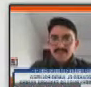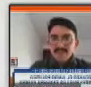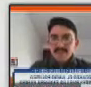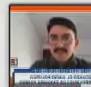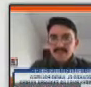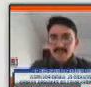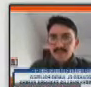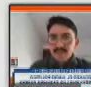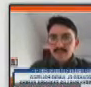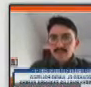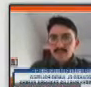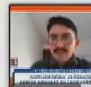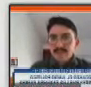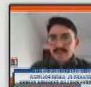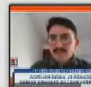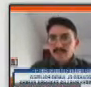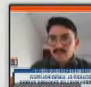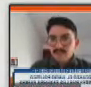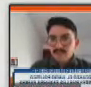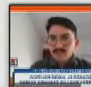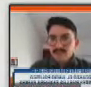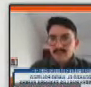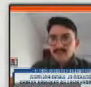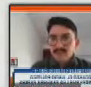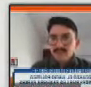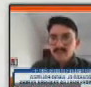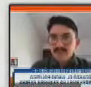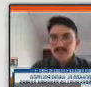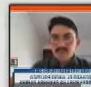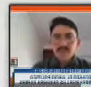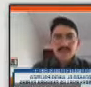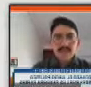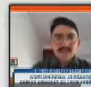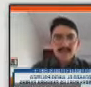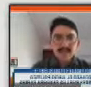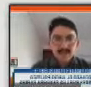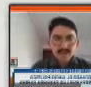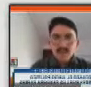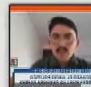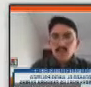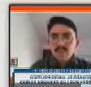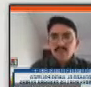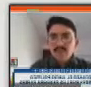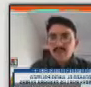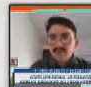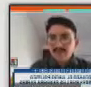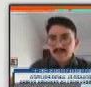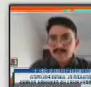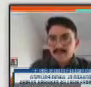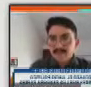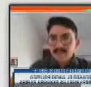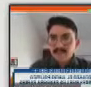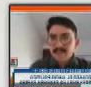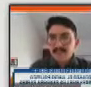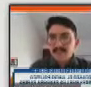Lamentablemente se esperaba este rechazo por parte del Senado, puesto que las acusaciones constitucionales requerían un quórum de 2/3,